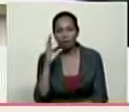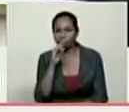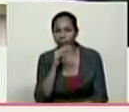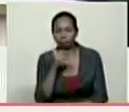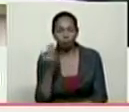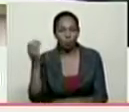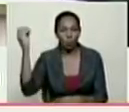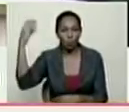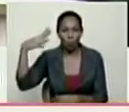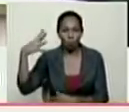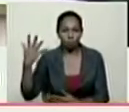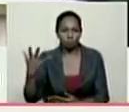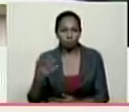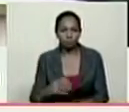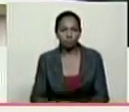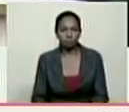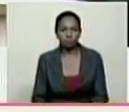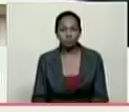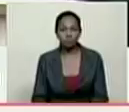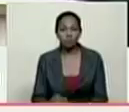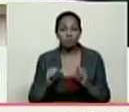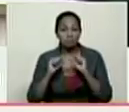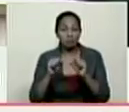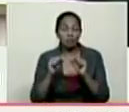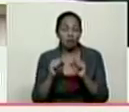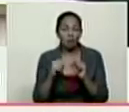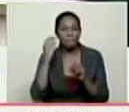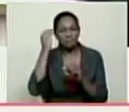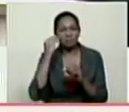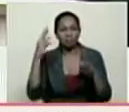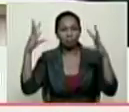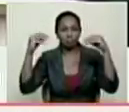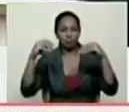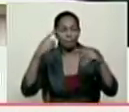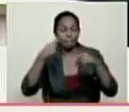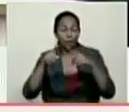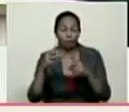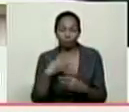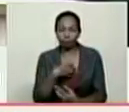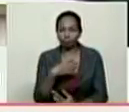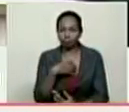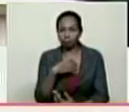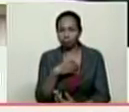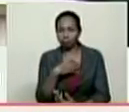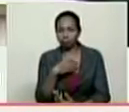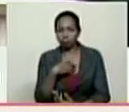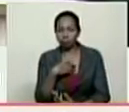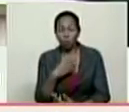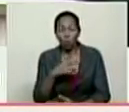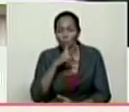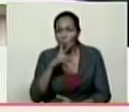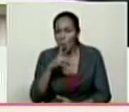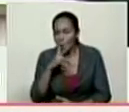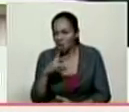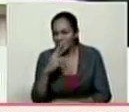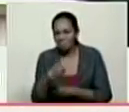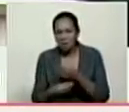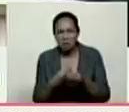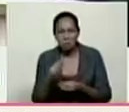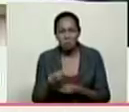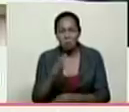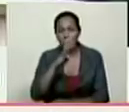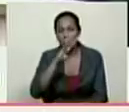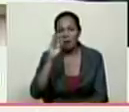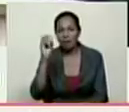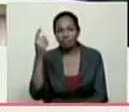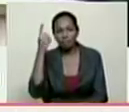energía eléctrica. Se quedaron con las ganas, afortunadamente. Hubiera sido brutal, hubiera sido atroz